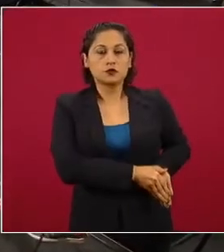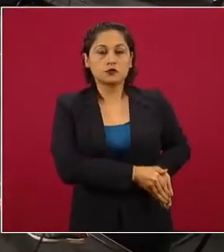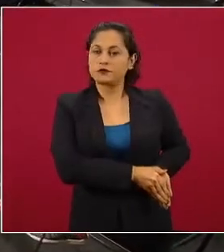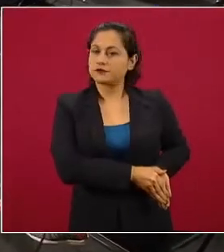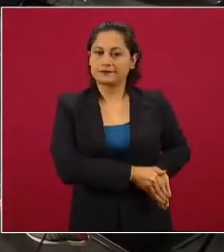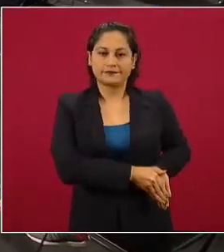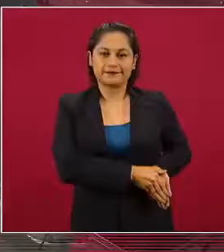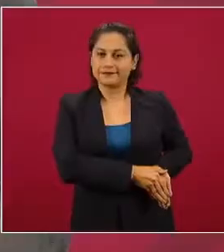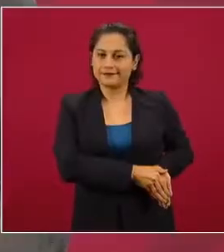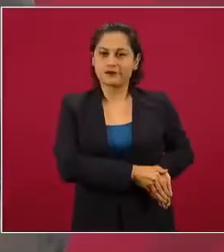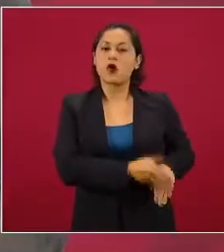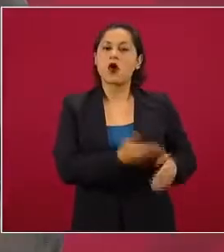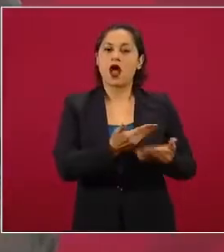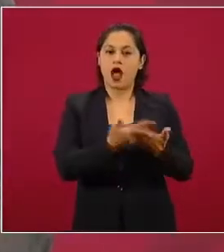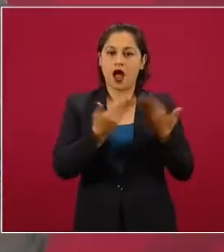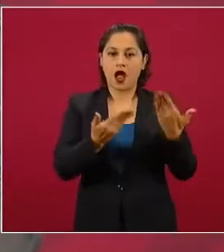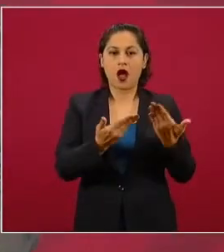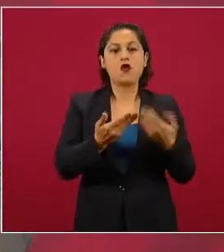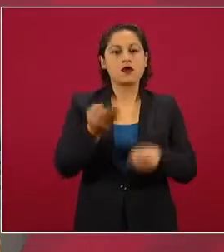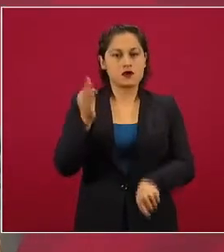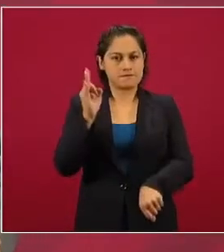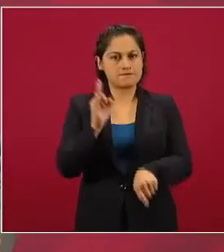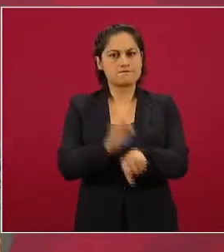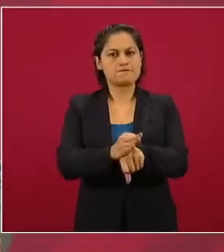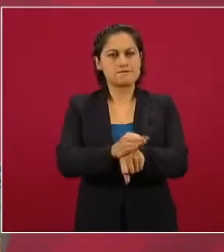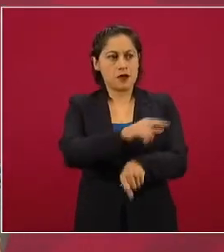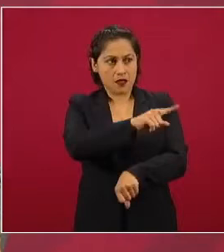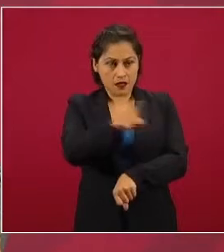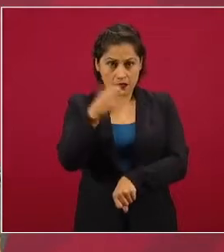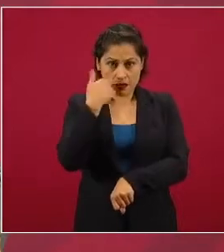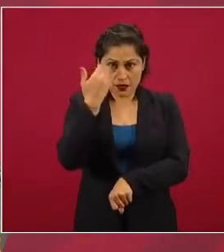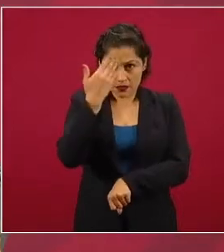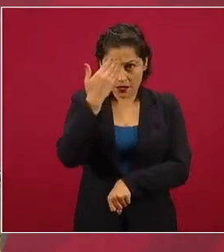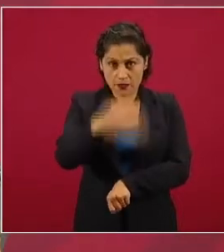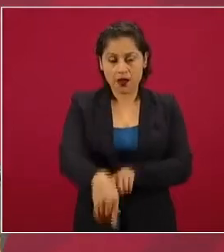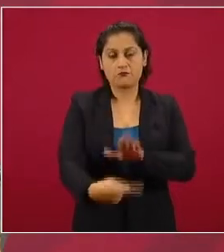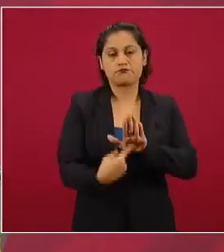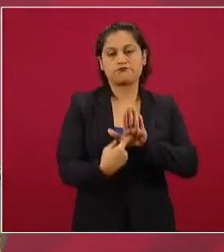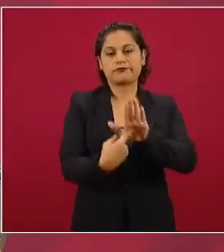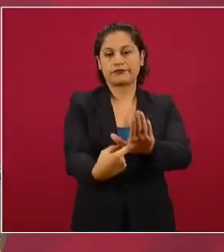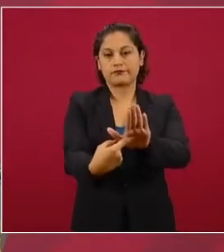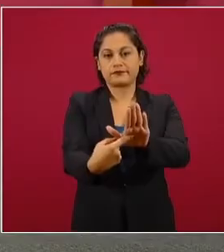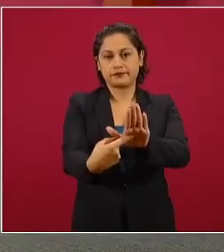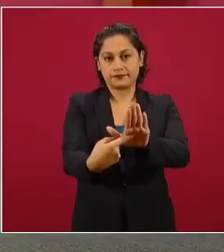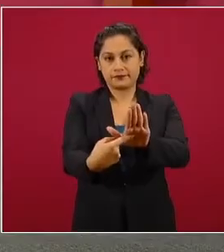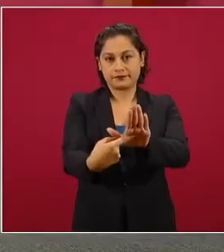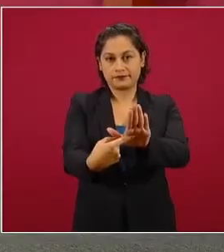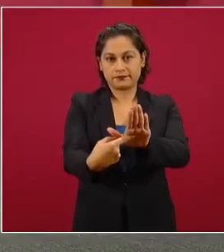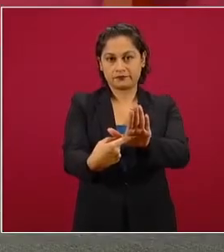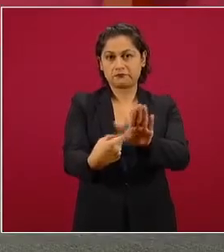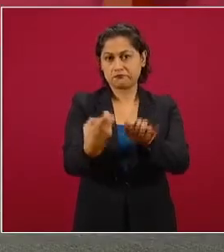se garantiza el derecho a la información.